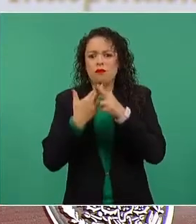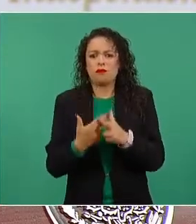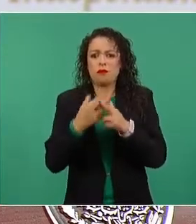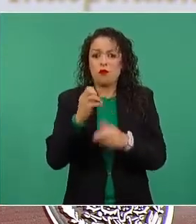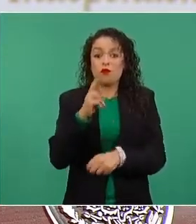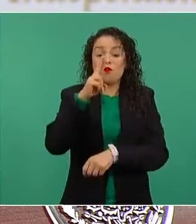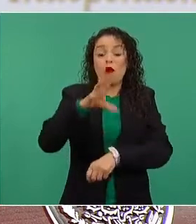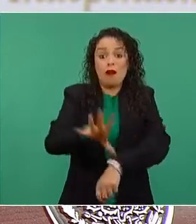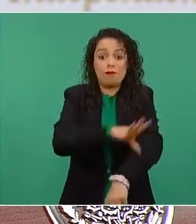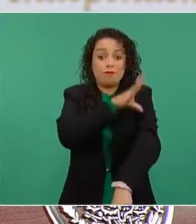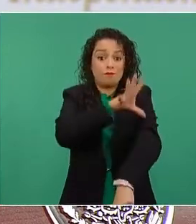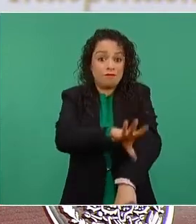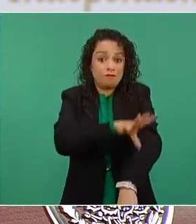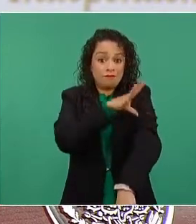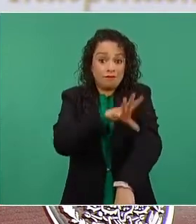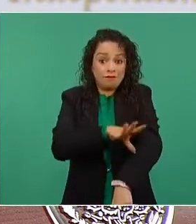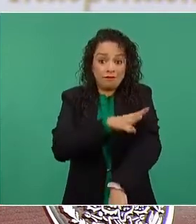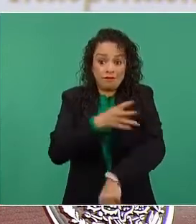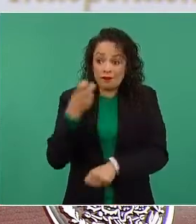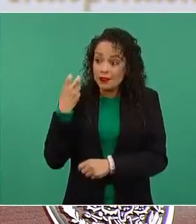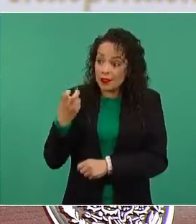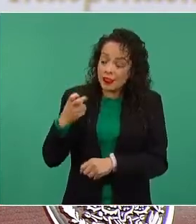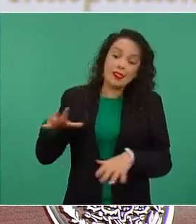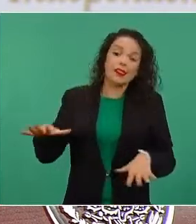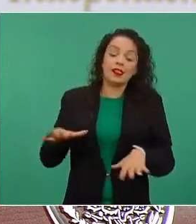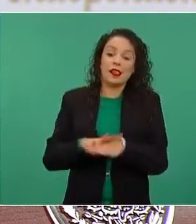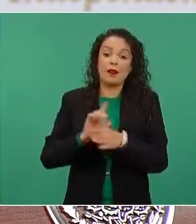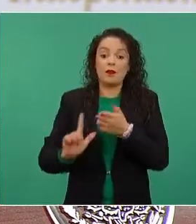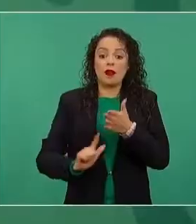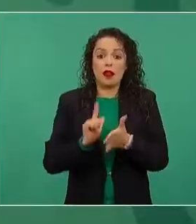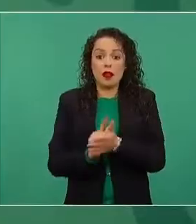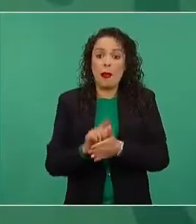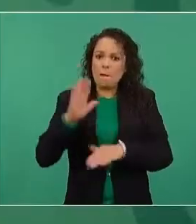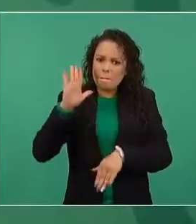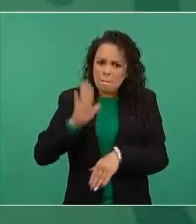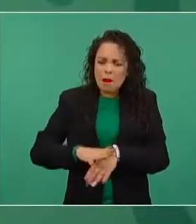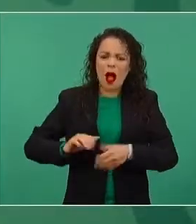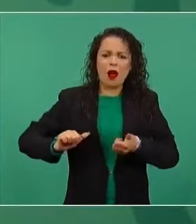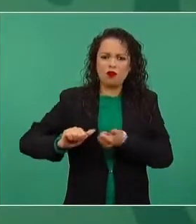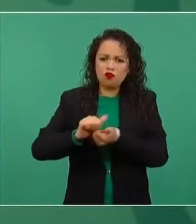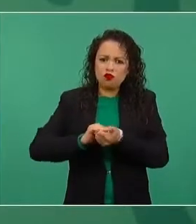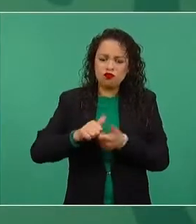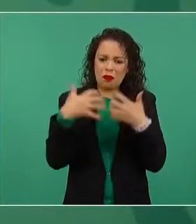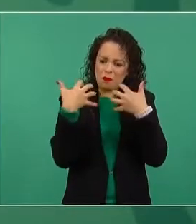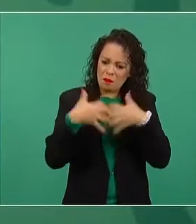que iba a aumentar la producción petrolera,